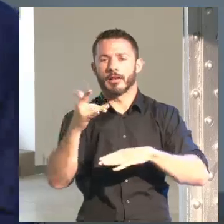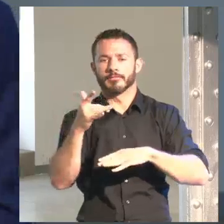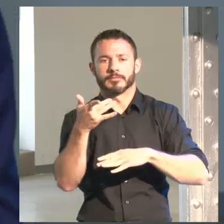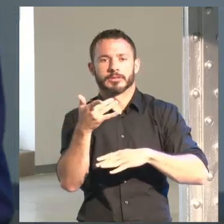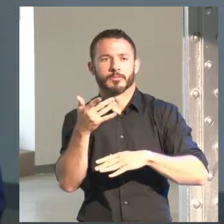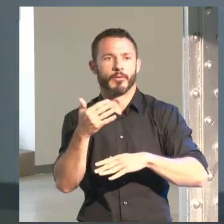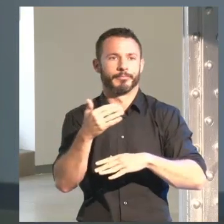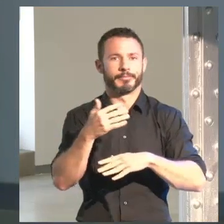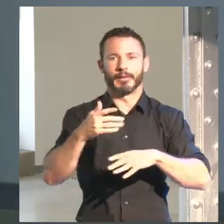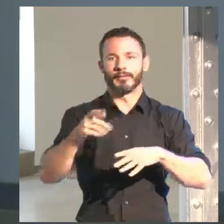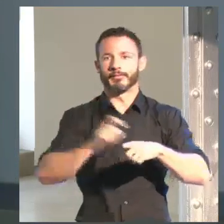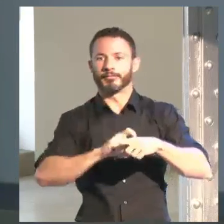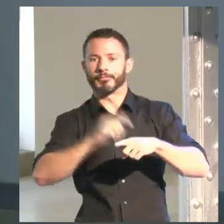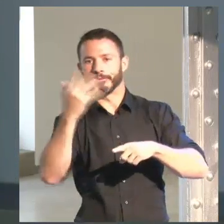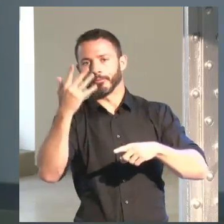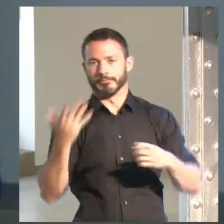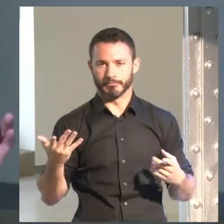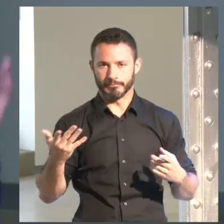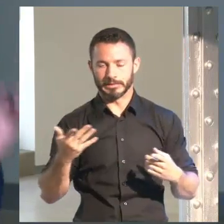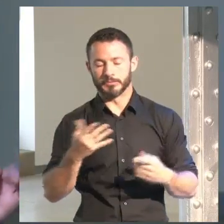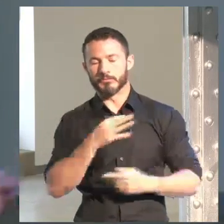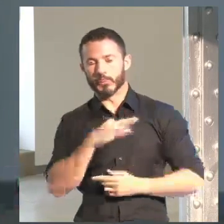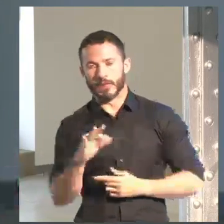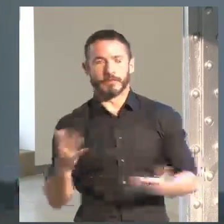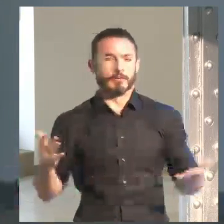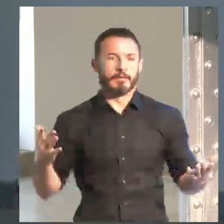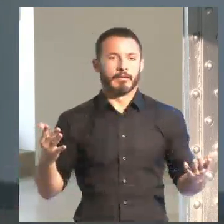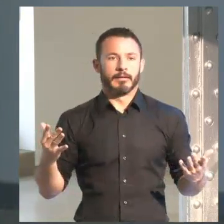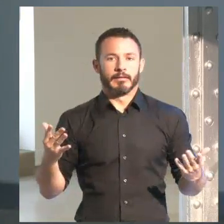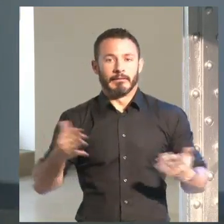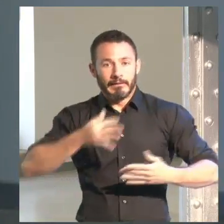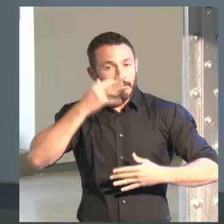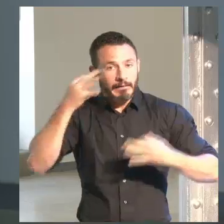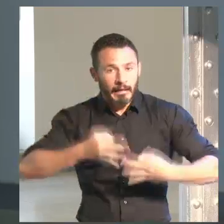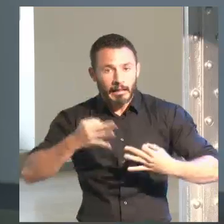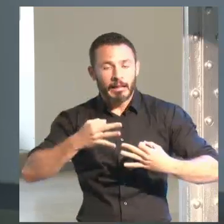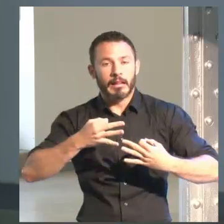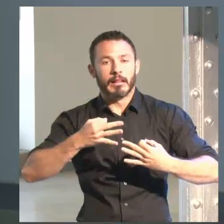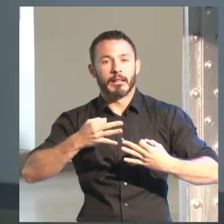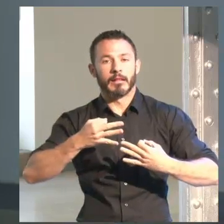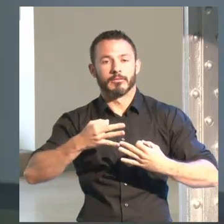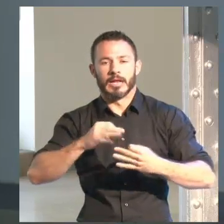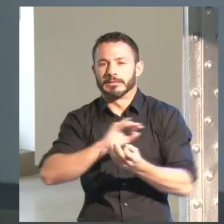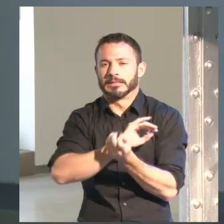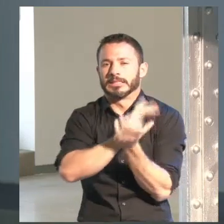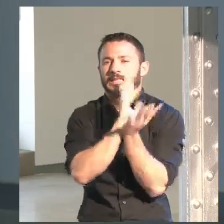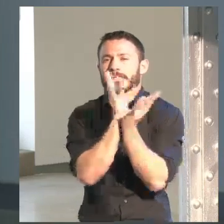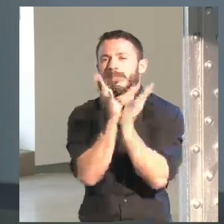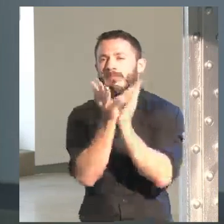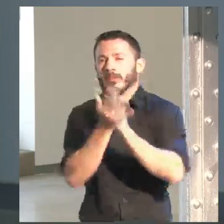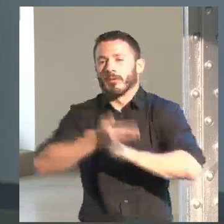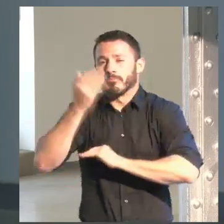un topicazo, pero probablemente en estos momentos estamos viviendo una de las transformaciones